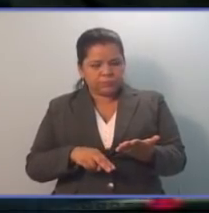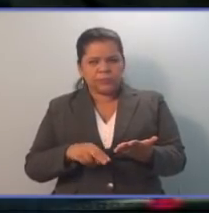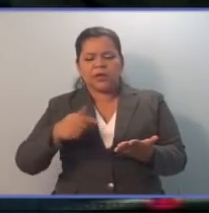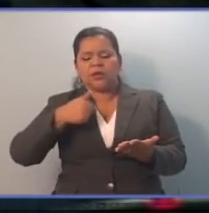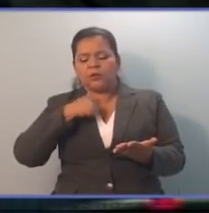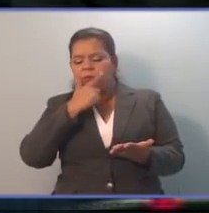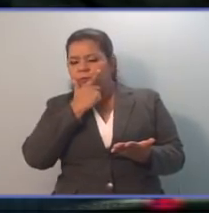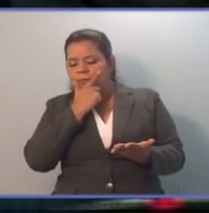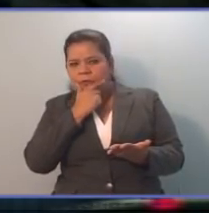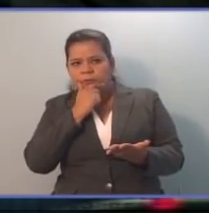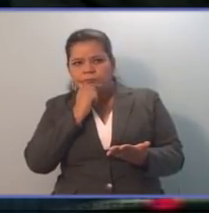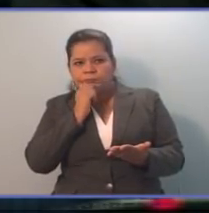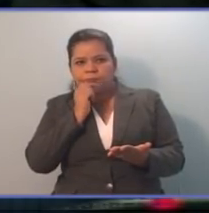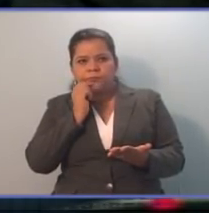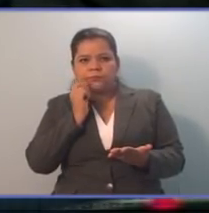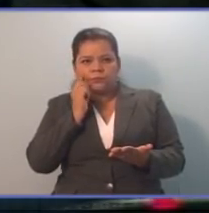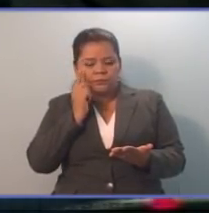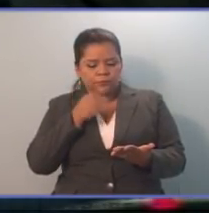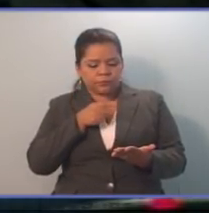la atención.